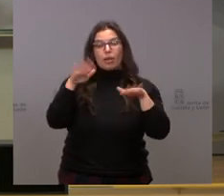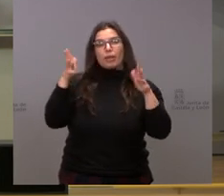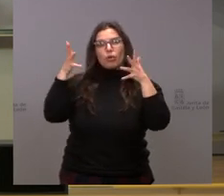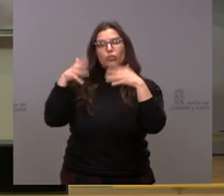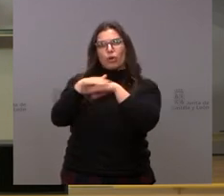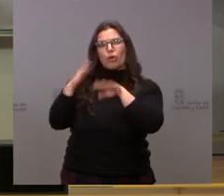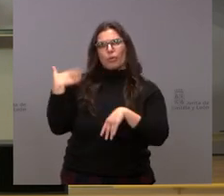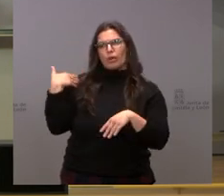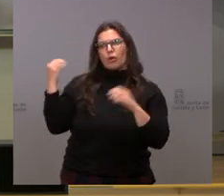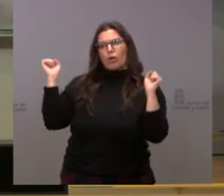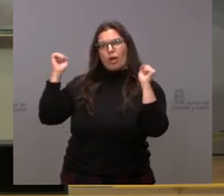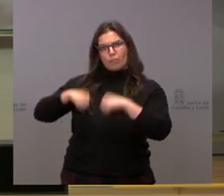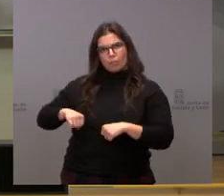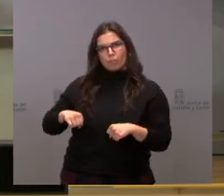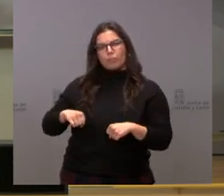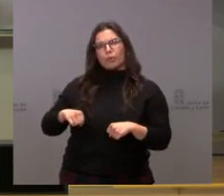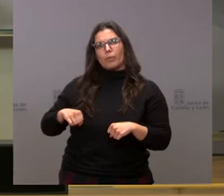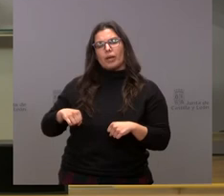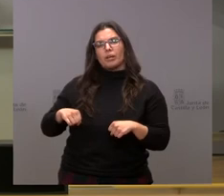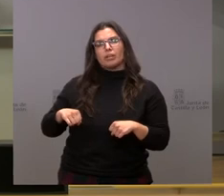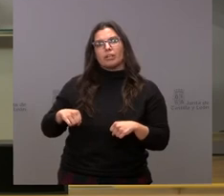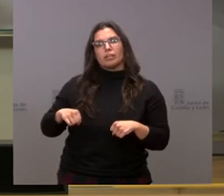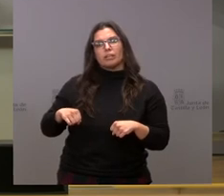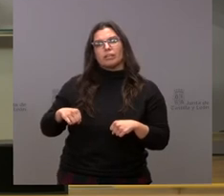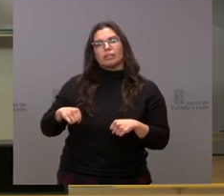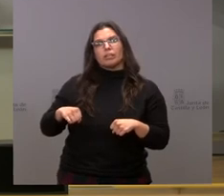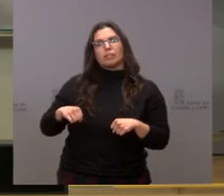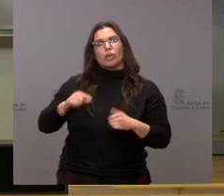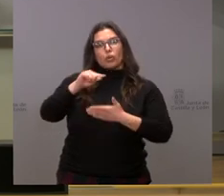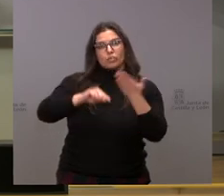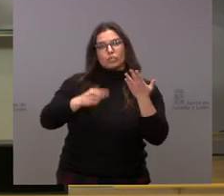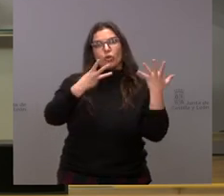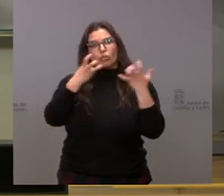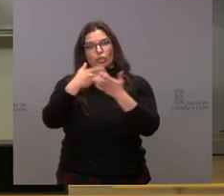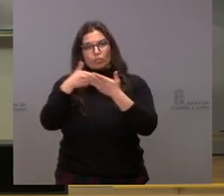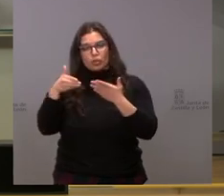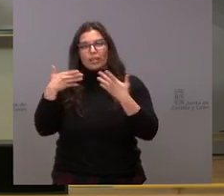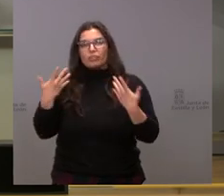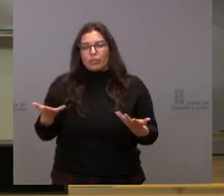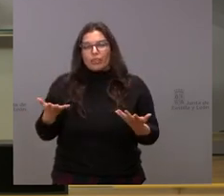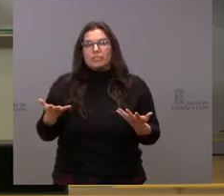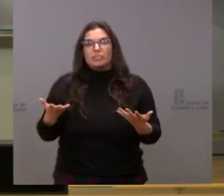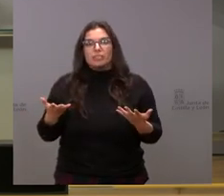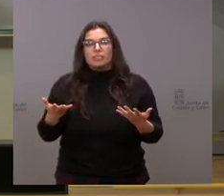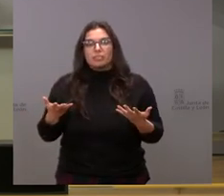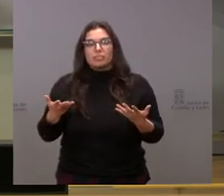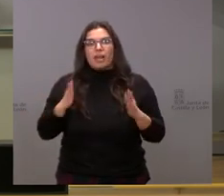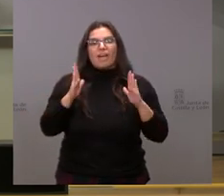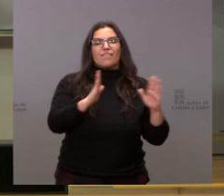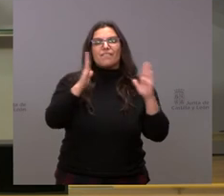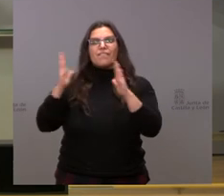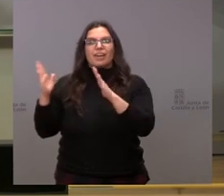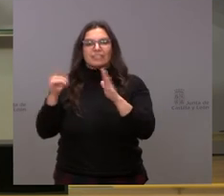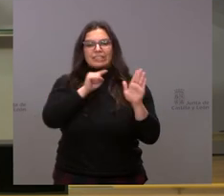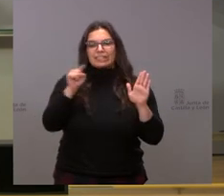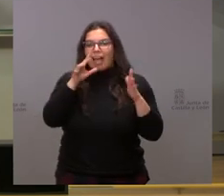aprobó en un acuerdo que un acuerdo para este contrato de 800 millones entonces cuáles serían cuáles serían las fases en qué fase se